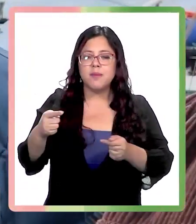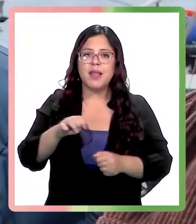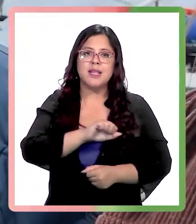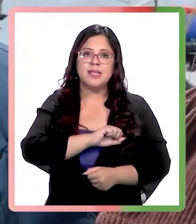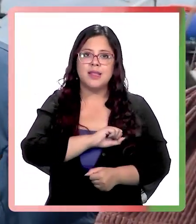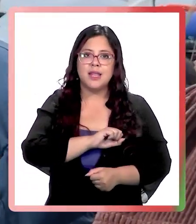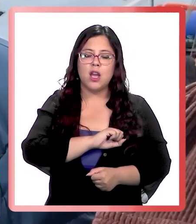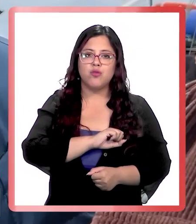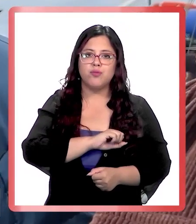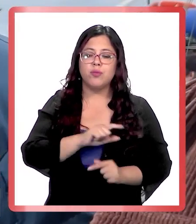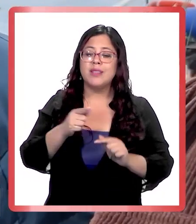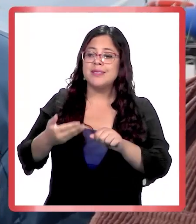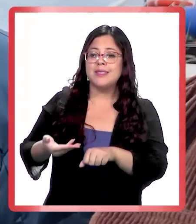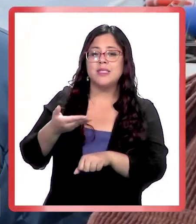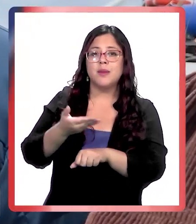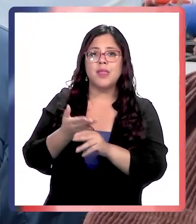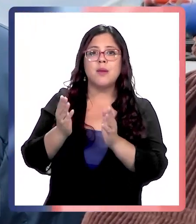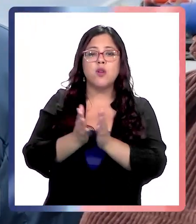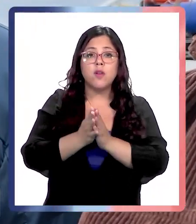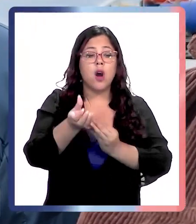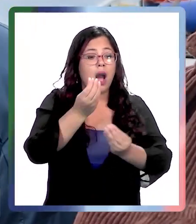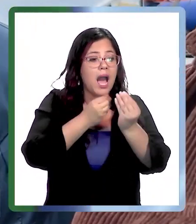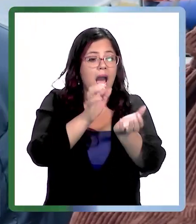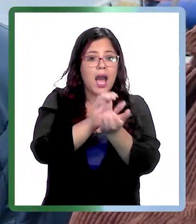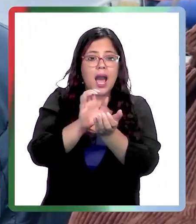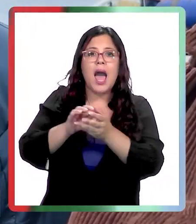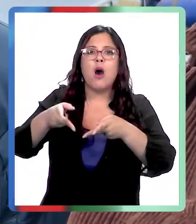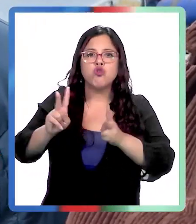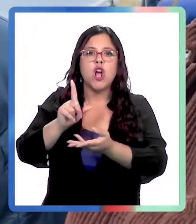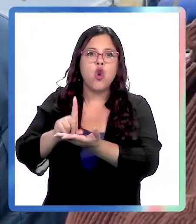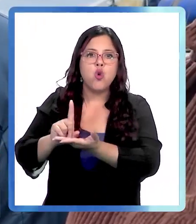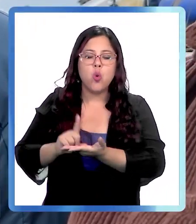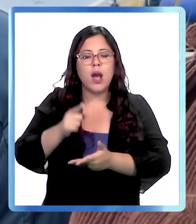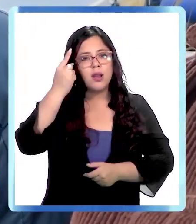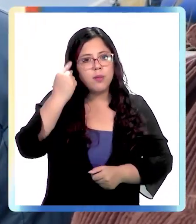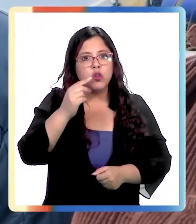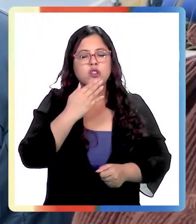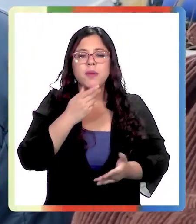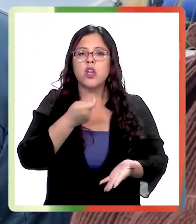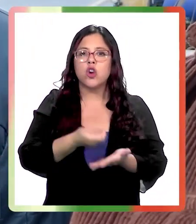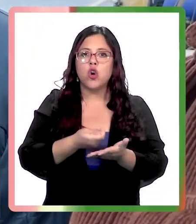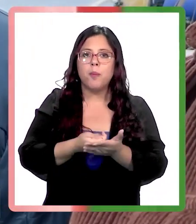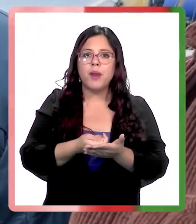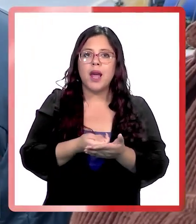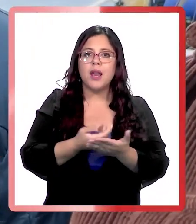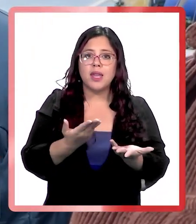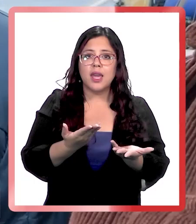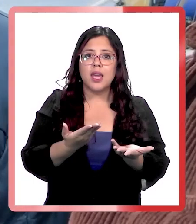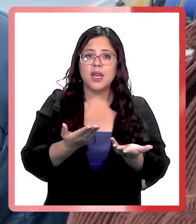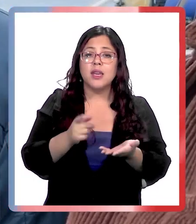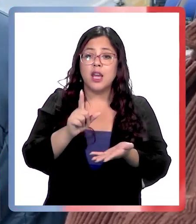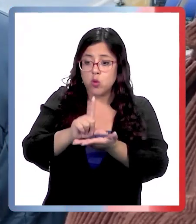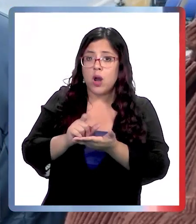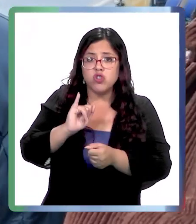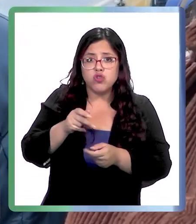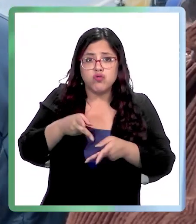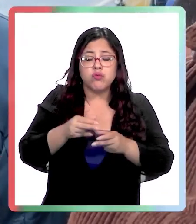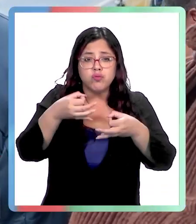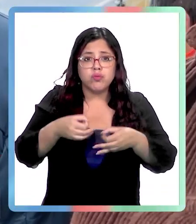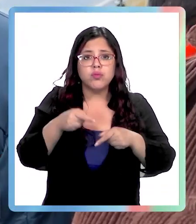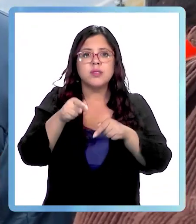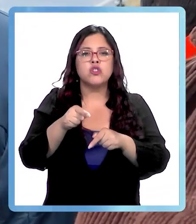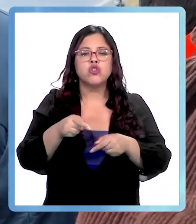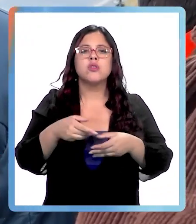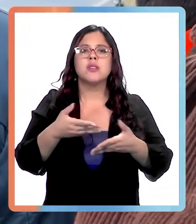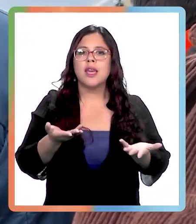El llamado es a consumir marisco en locales autorizados, pero además comprar marisco en lugares que estén autorizados. Eso nos va a